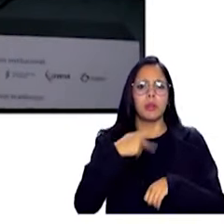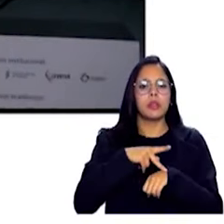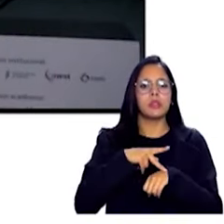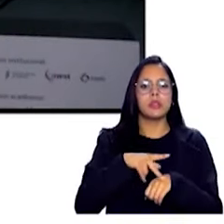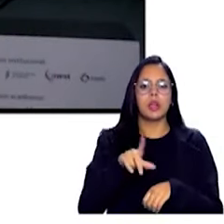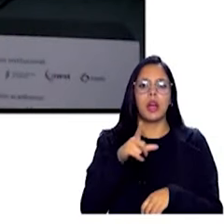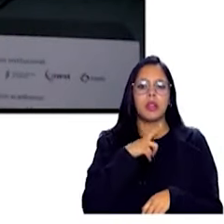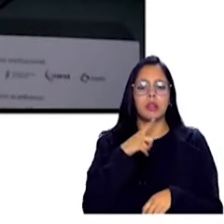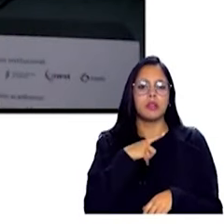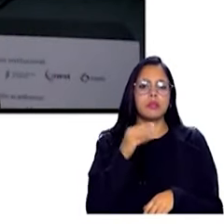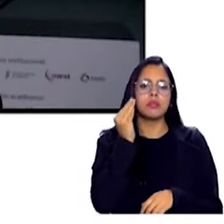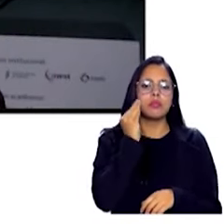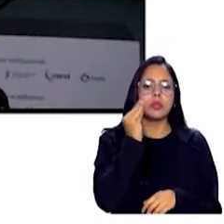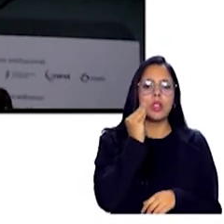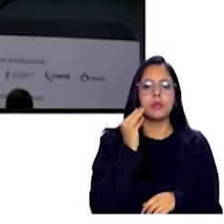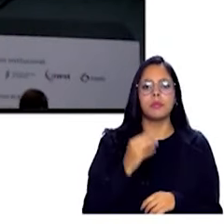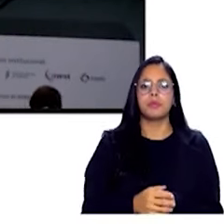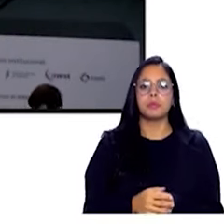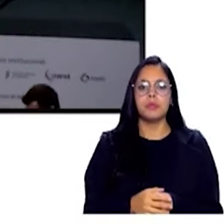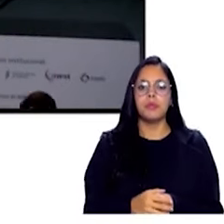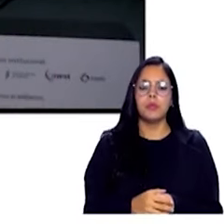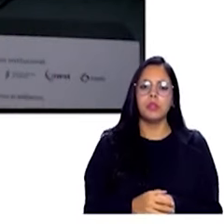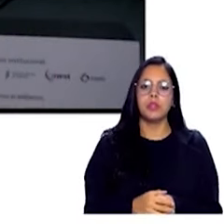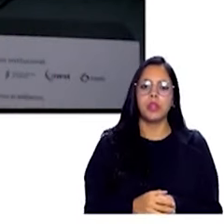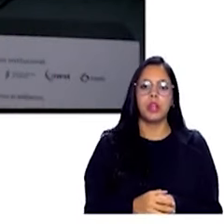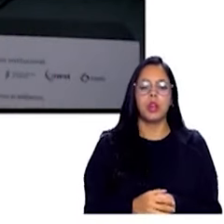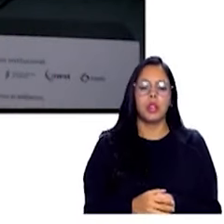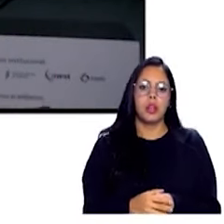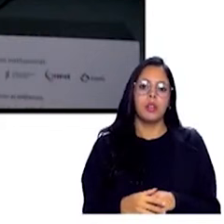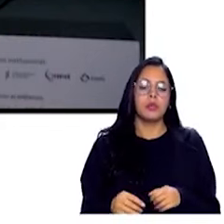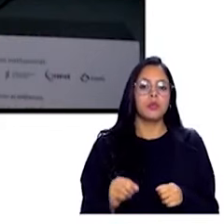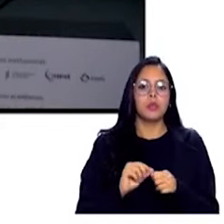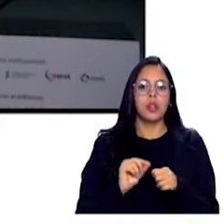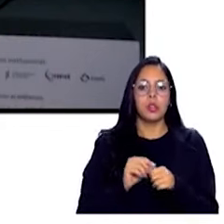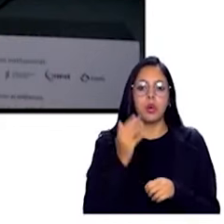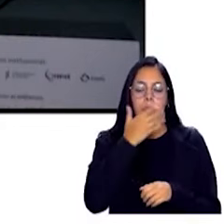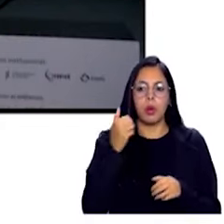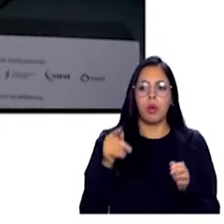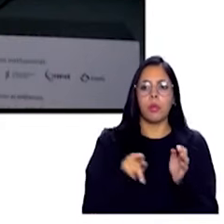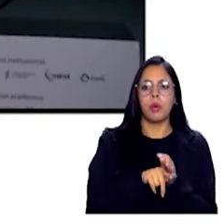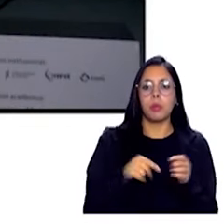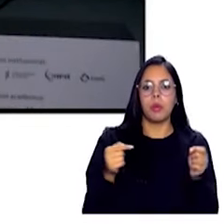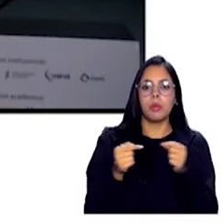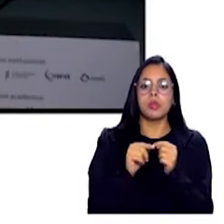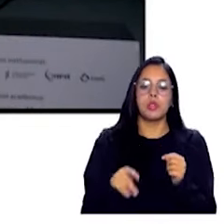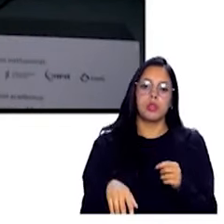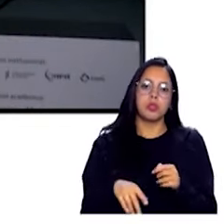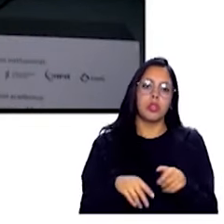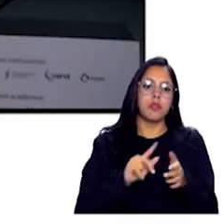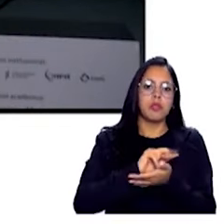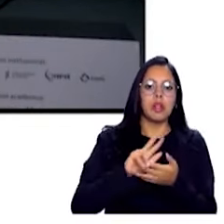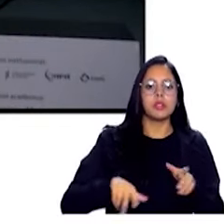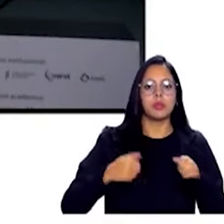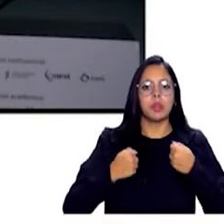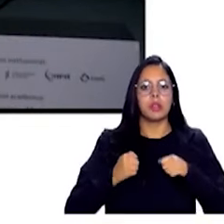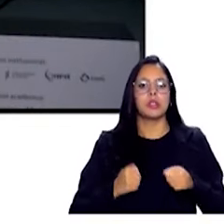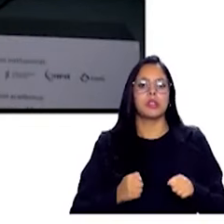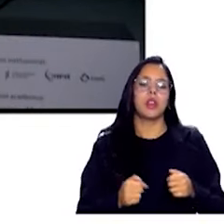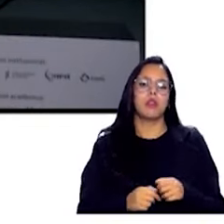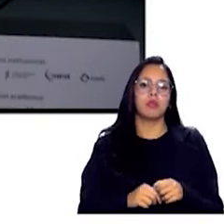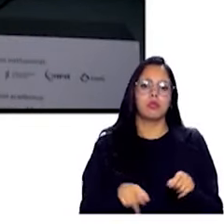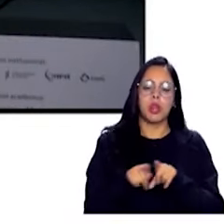Y que responden en ocasiones a su propia tradi a SUS propias necesidades a SUS propios objetiv de política